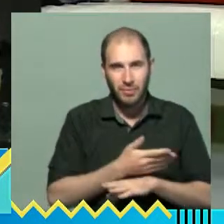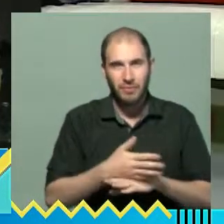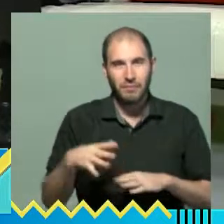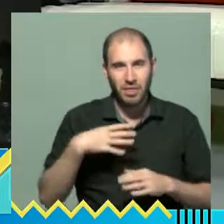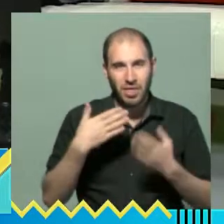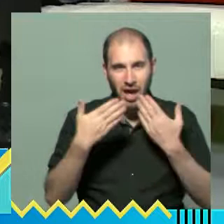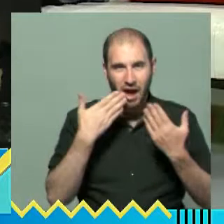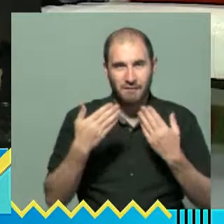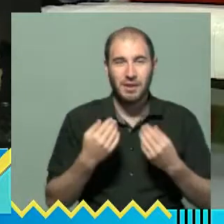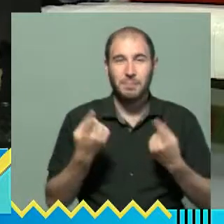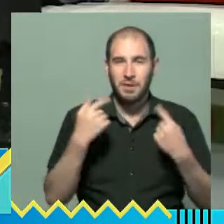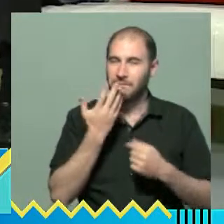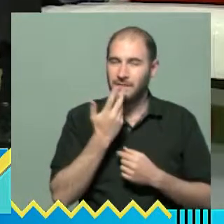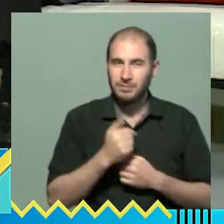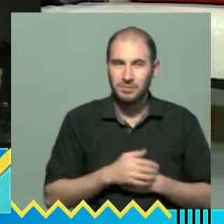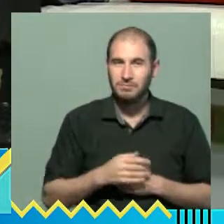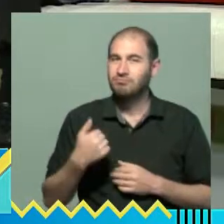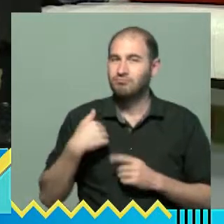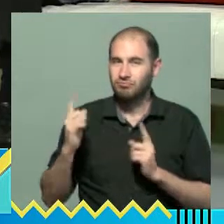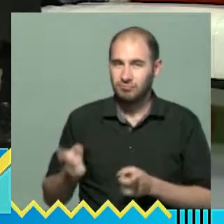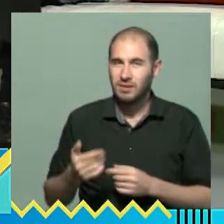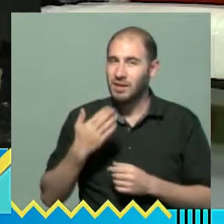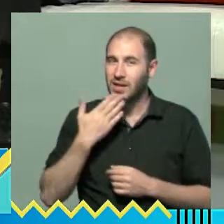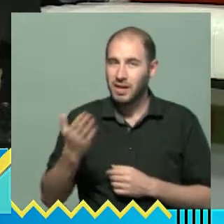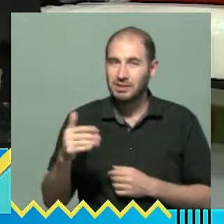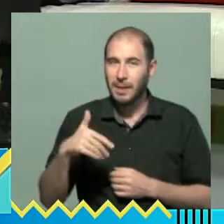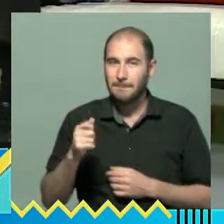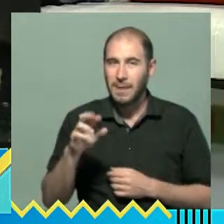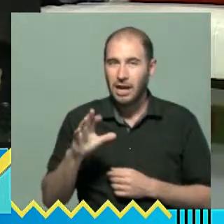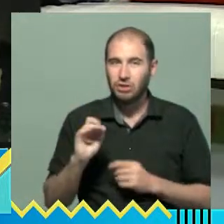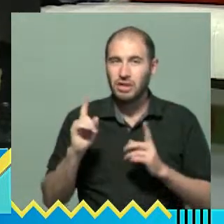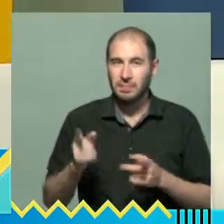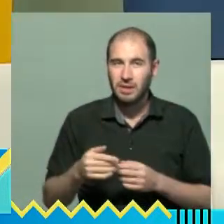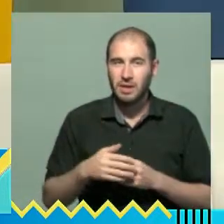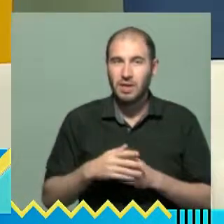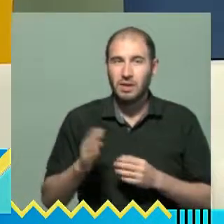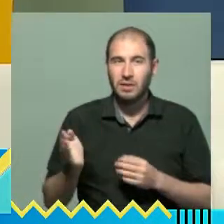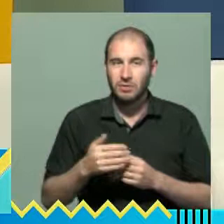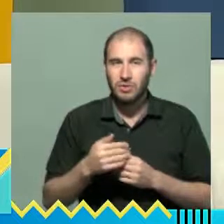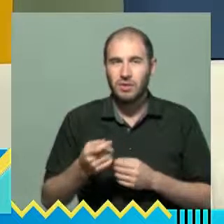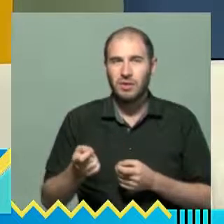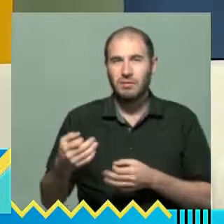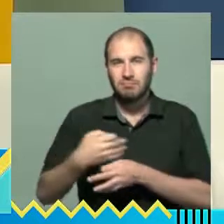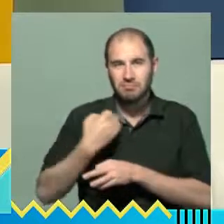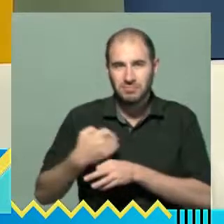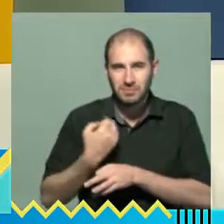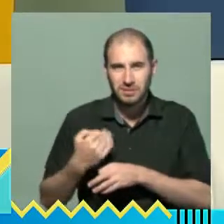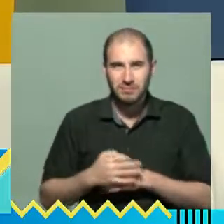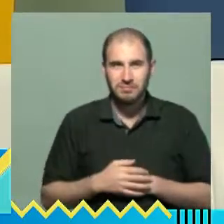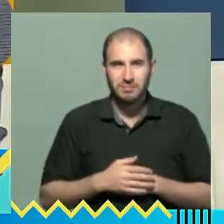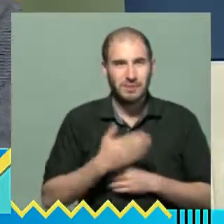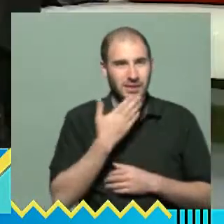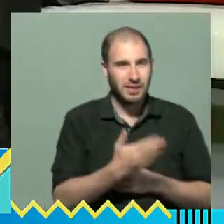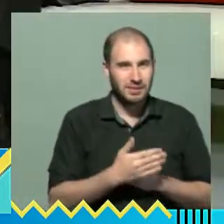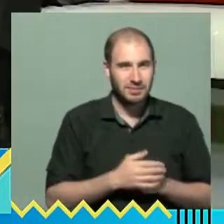para hablar, pero ha sido un placer. Para mí también, y agradecerle a Marcos también todo lo que permanentemente nos transmite, nos enseña, que es un montón.